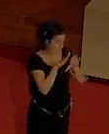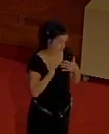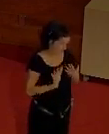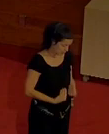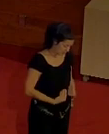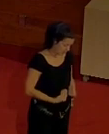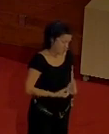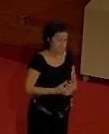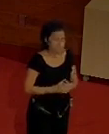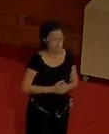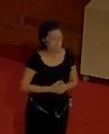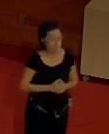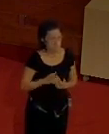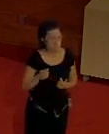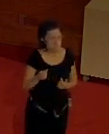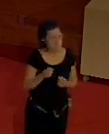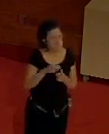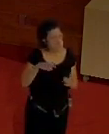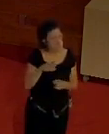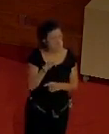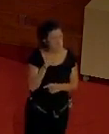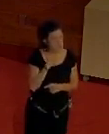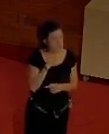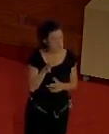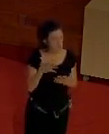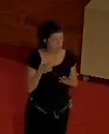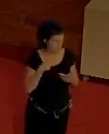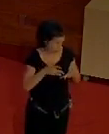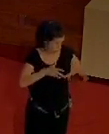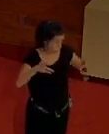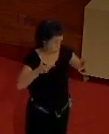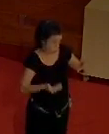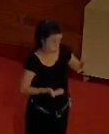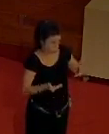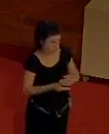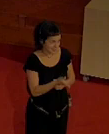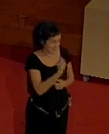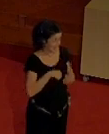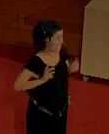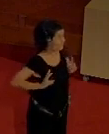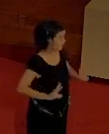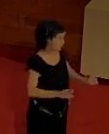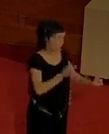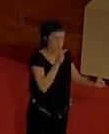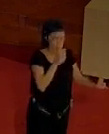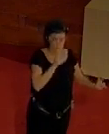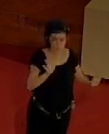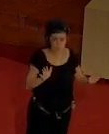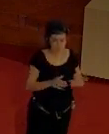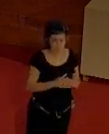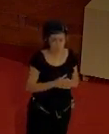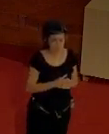tarde el punto positivo es y y es muy gordo seguimos vivos quiero